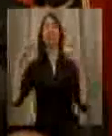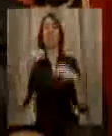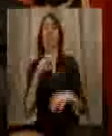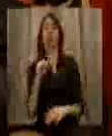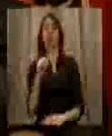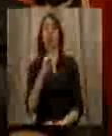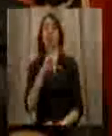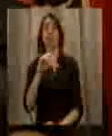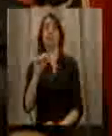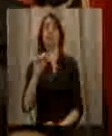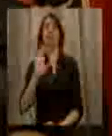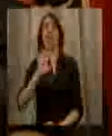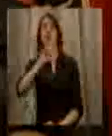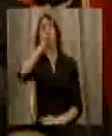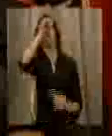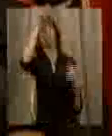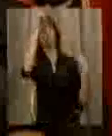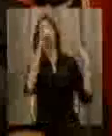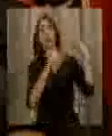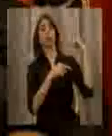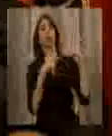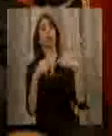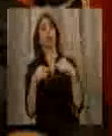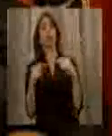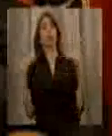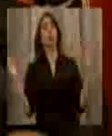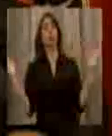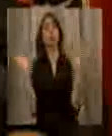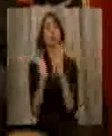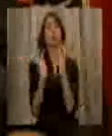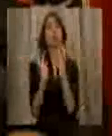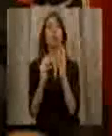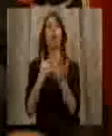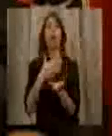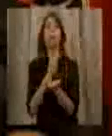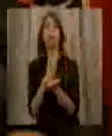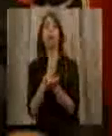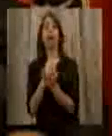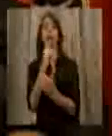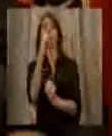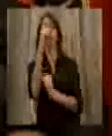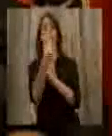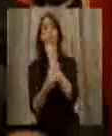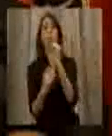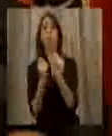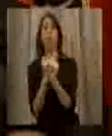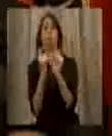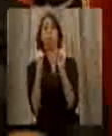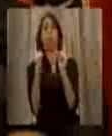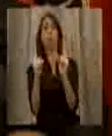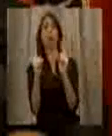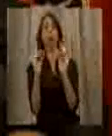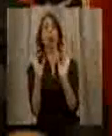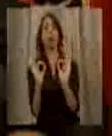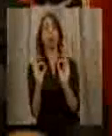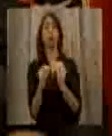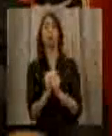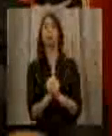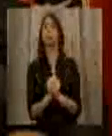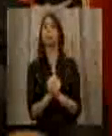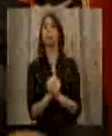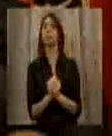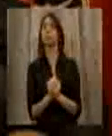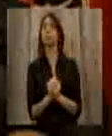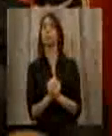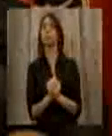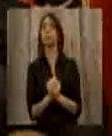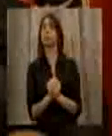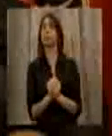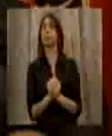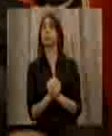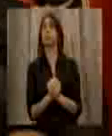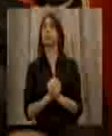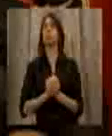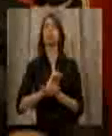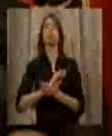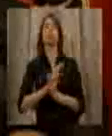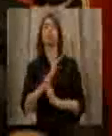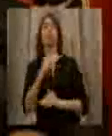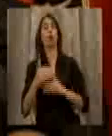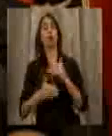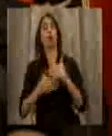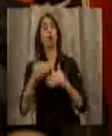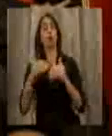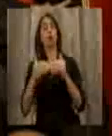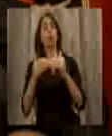esa ha sido nuestra tradición, para planificar el año. Se hace también a través de todo el proceso